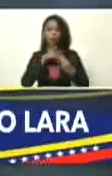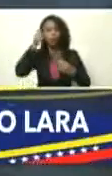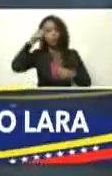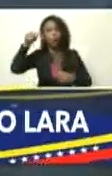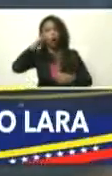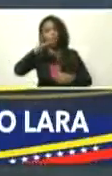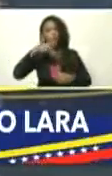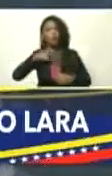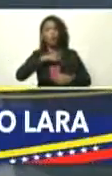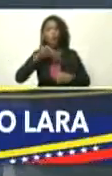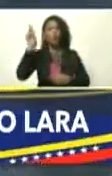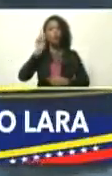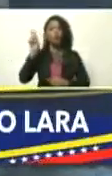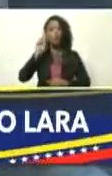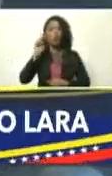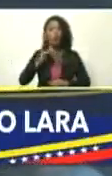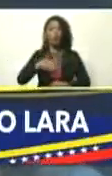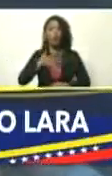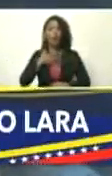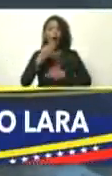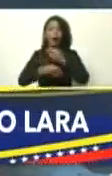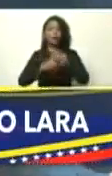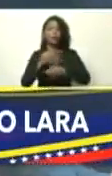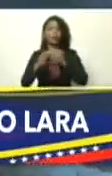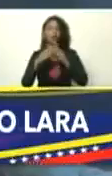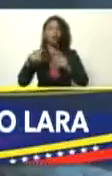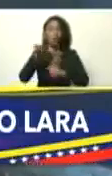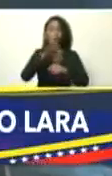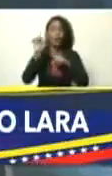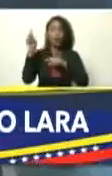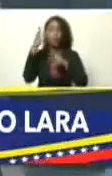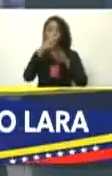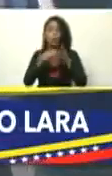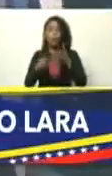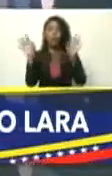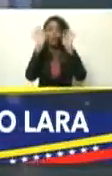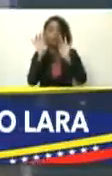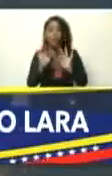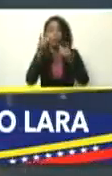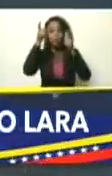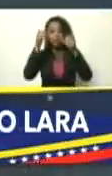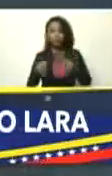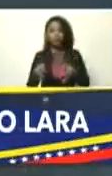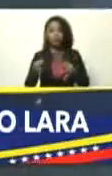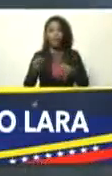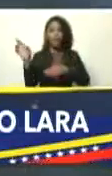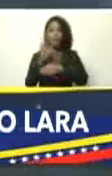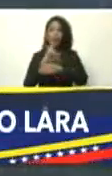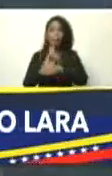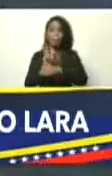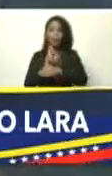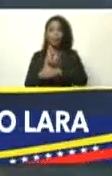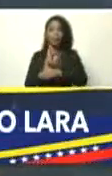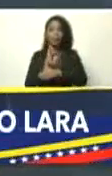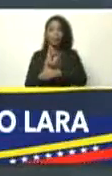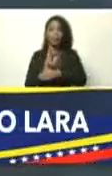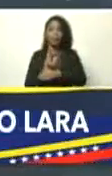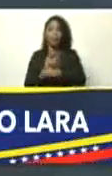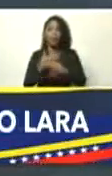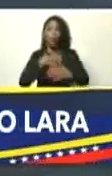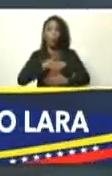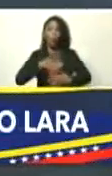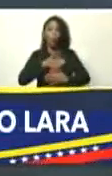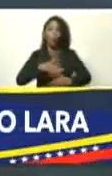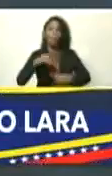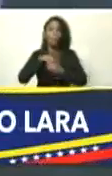población, nuestros usuarios, puedan adquirir todos estos productos de manera segura, rápida y desde la comodidad de su